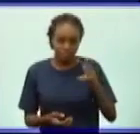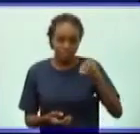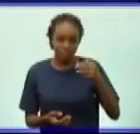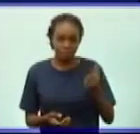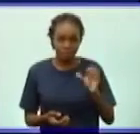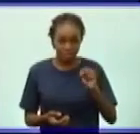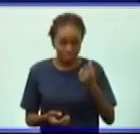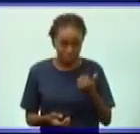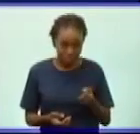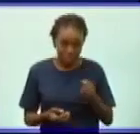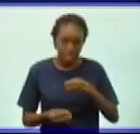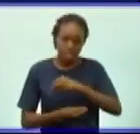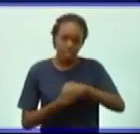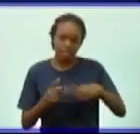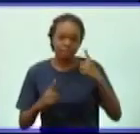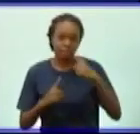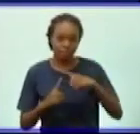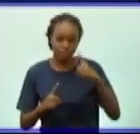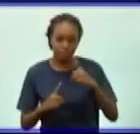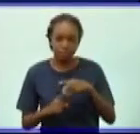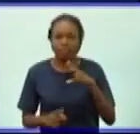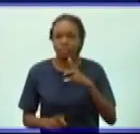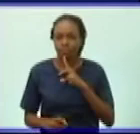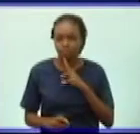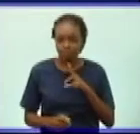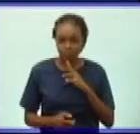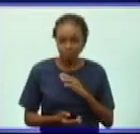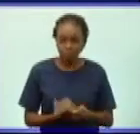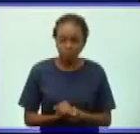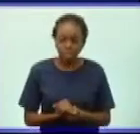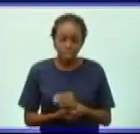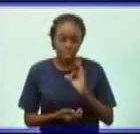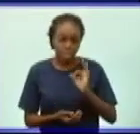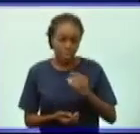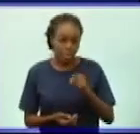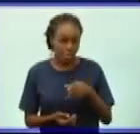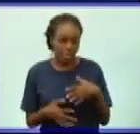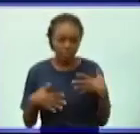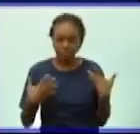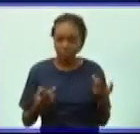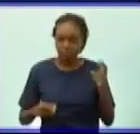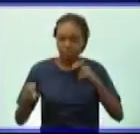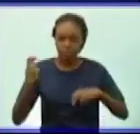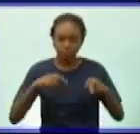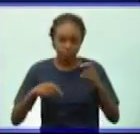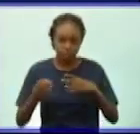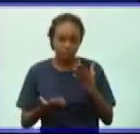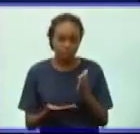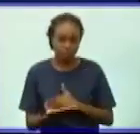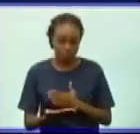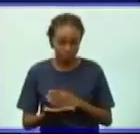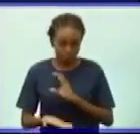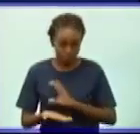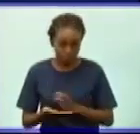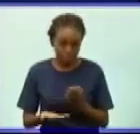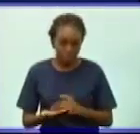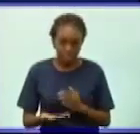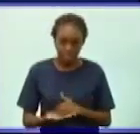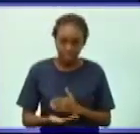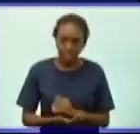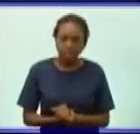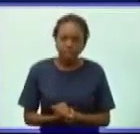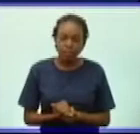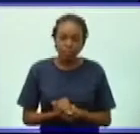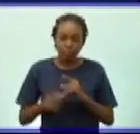la variación de temperatura del agua. Para ello también ustedes tenían que buscar en el libro de texto la